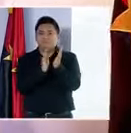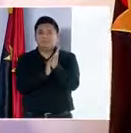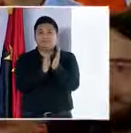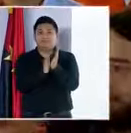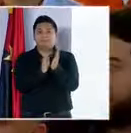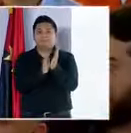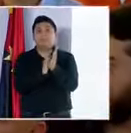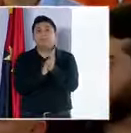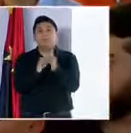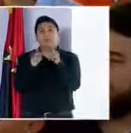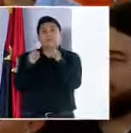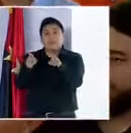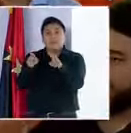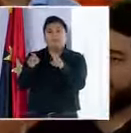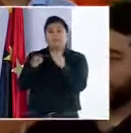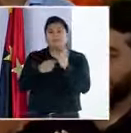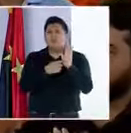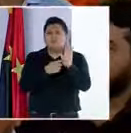Eso representará